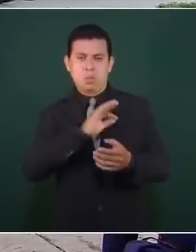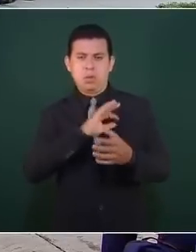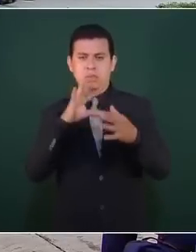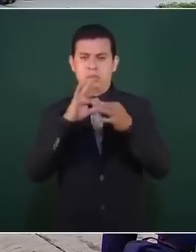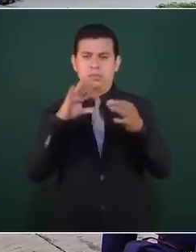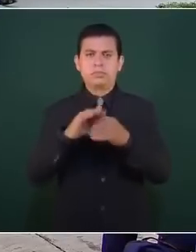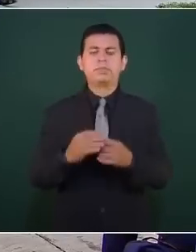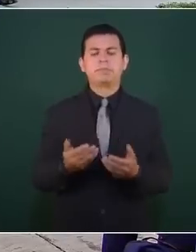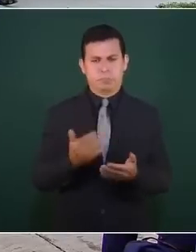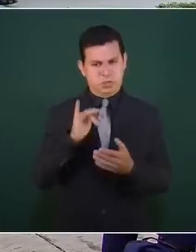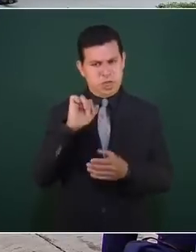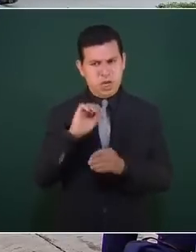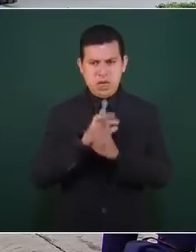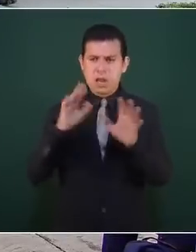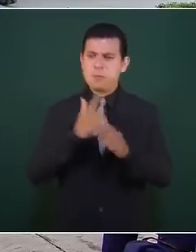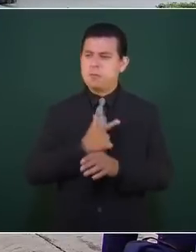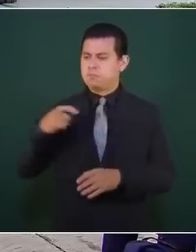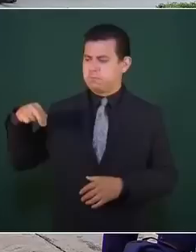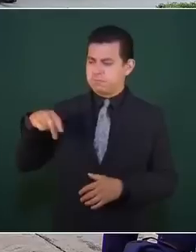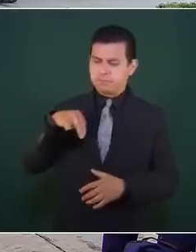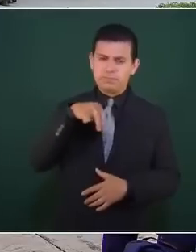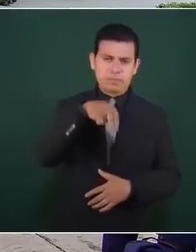pero no. Muy buenos días.